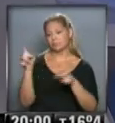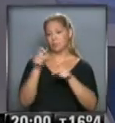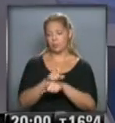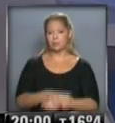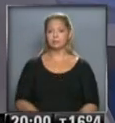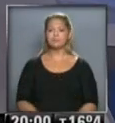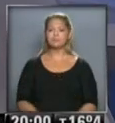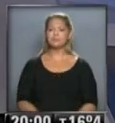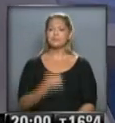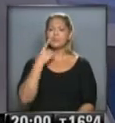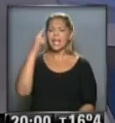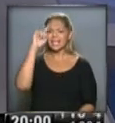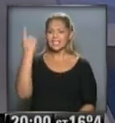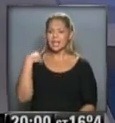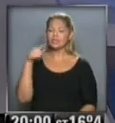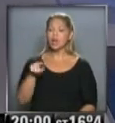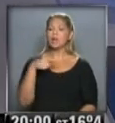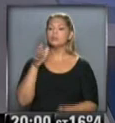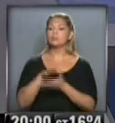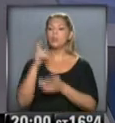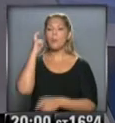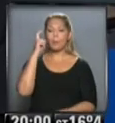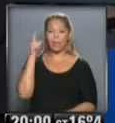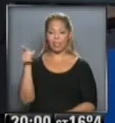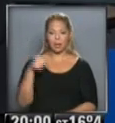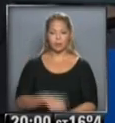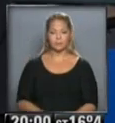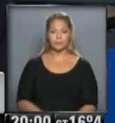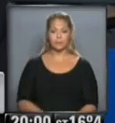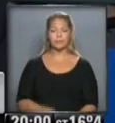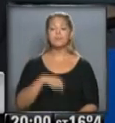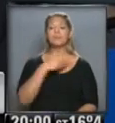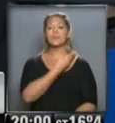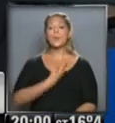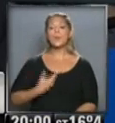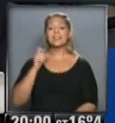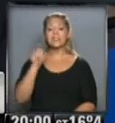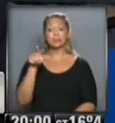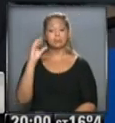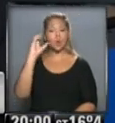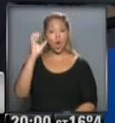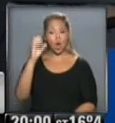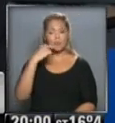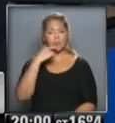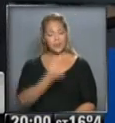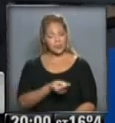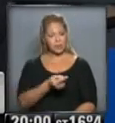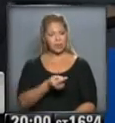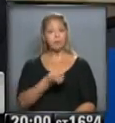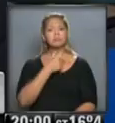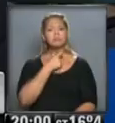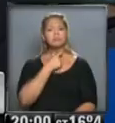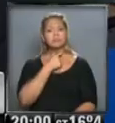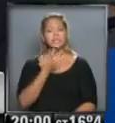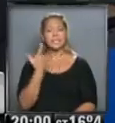La actualidad internacional y este título con Pedro Brieger. Pedro. El presidente de Colombia dijo que quería